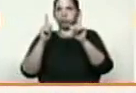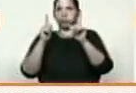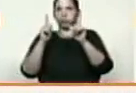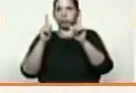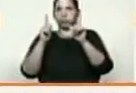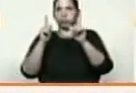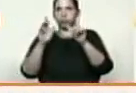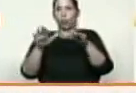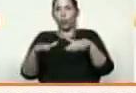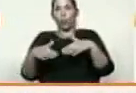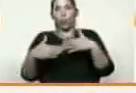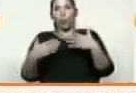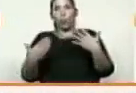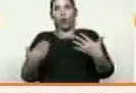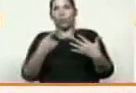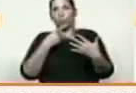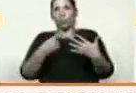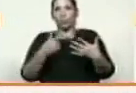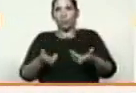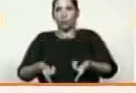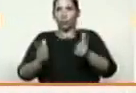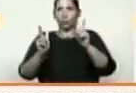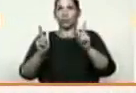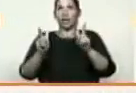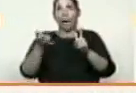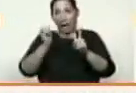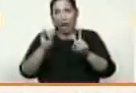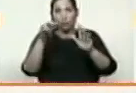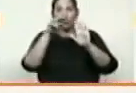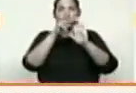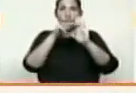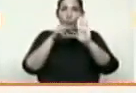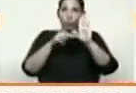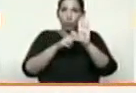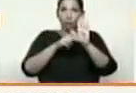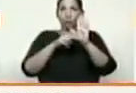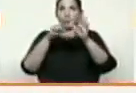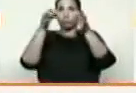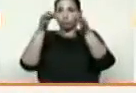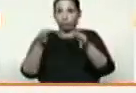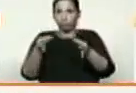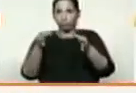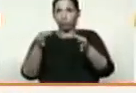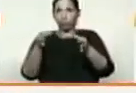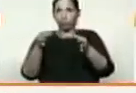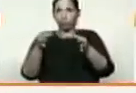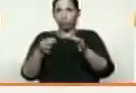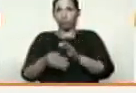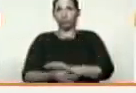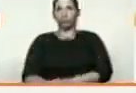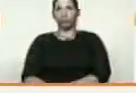Cuando usted dice autorizar es porque hay una norma o hecho preexistente. Pues usted no autoriza la nada.